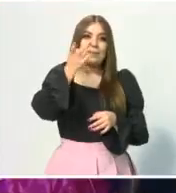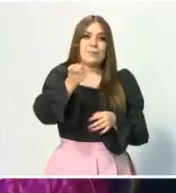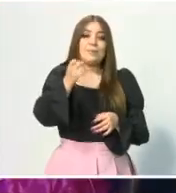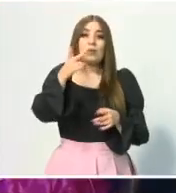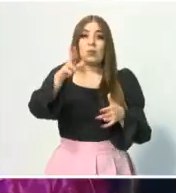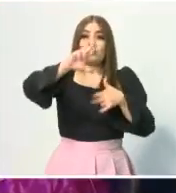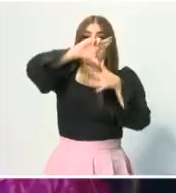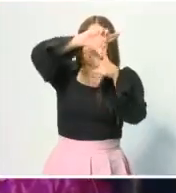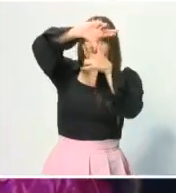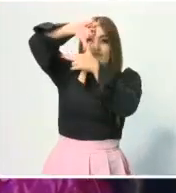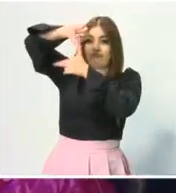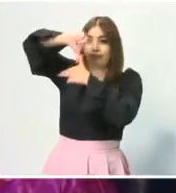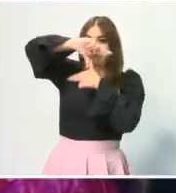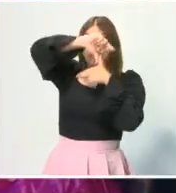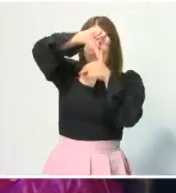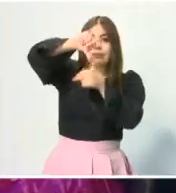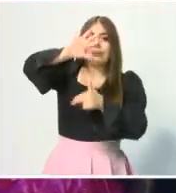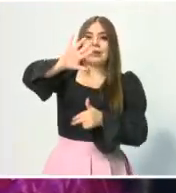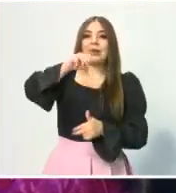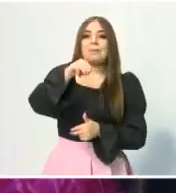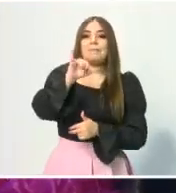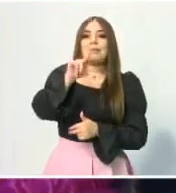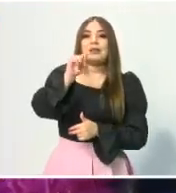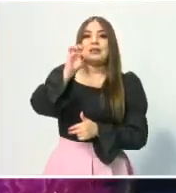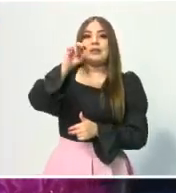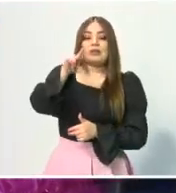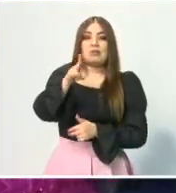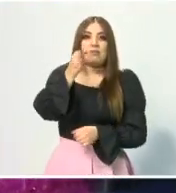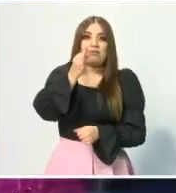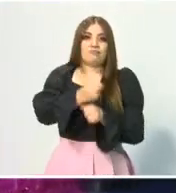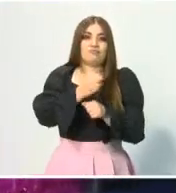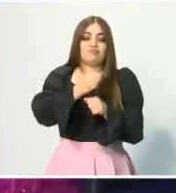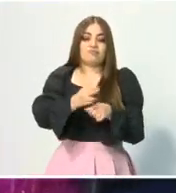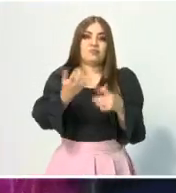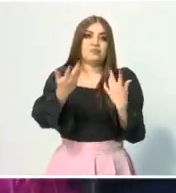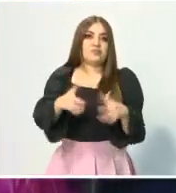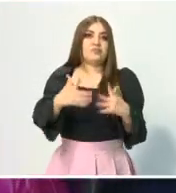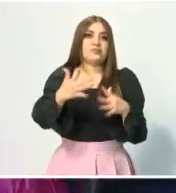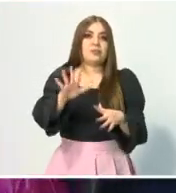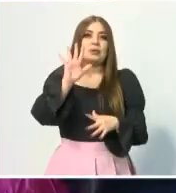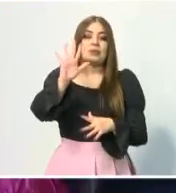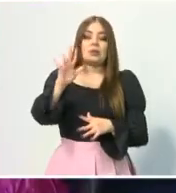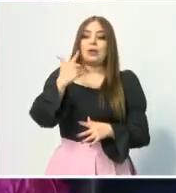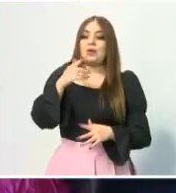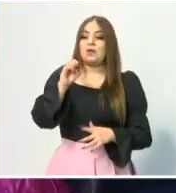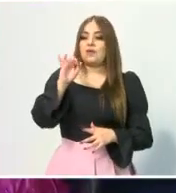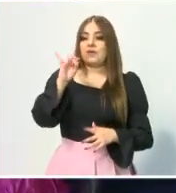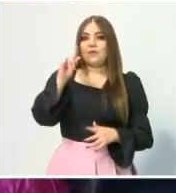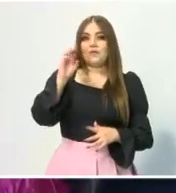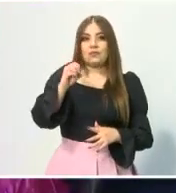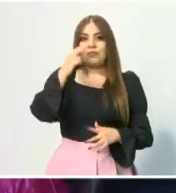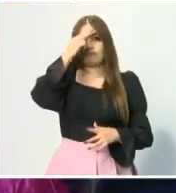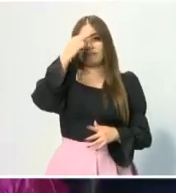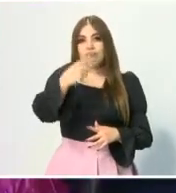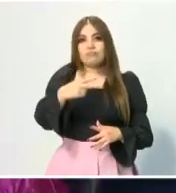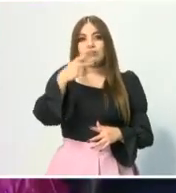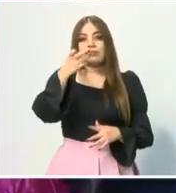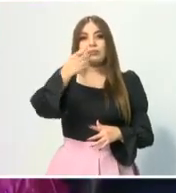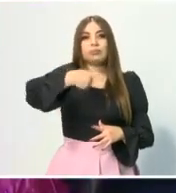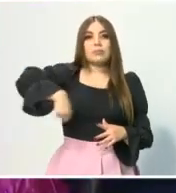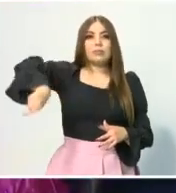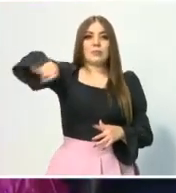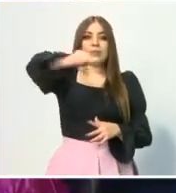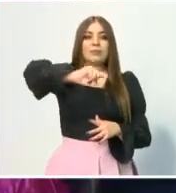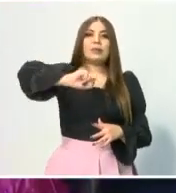huracán Milton, que se mantiene dejándonos actividad justamente en el Golfo de México. Aunque el recorrido de Milton